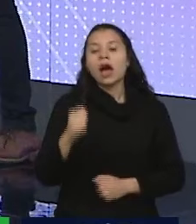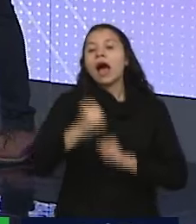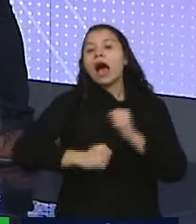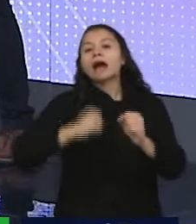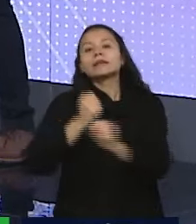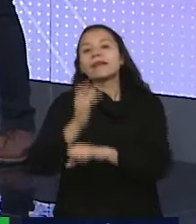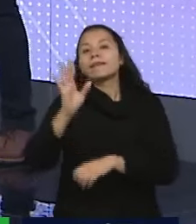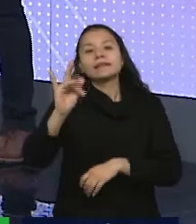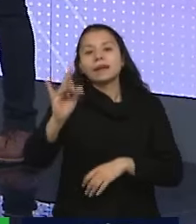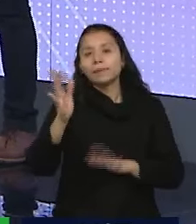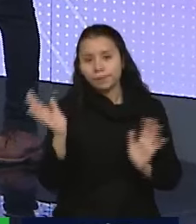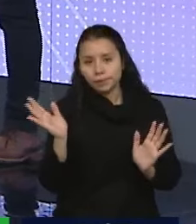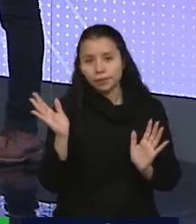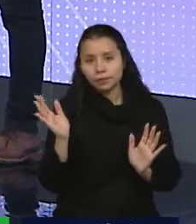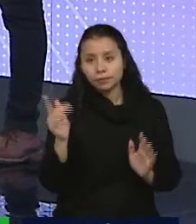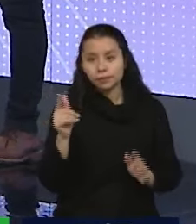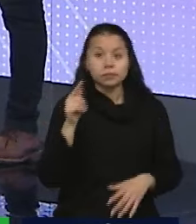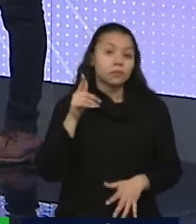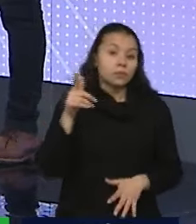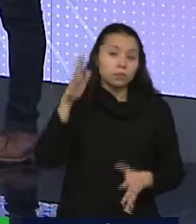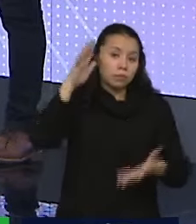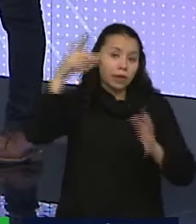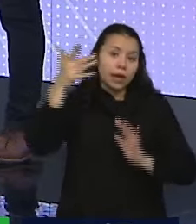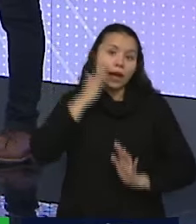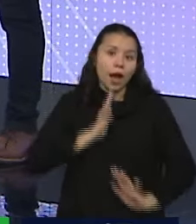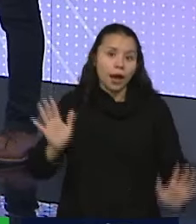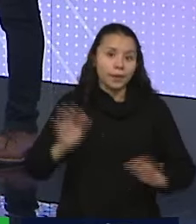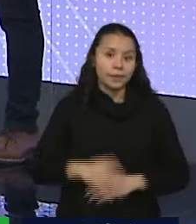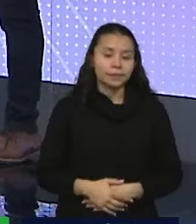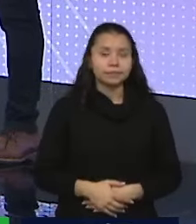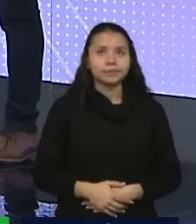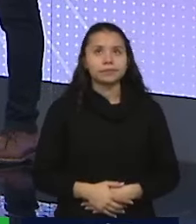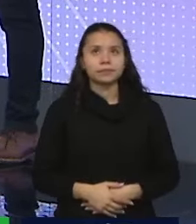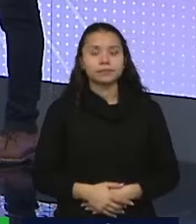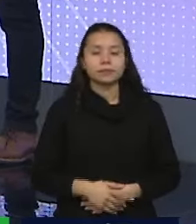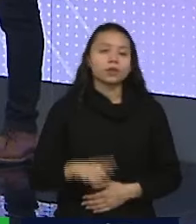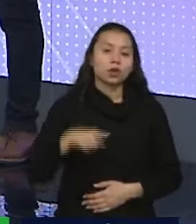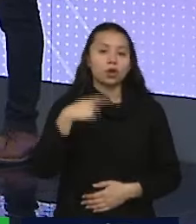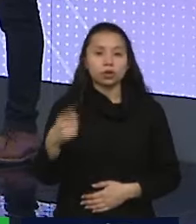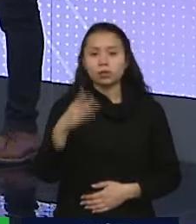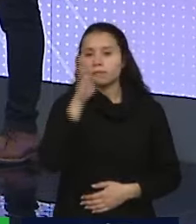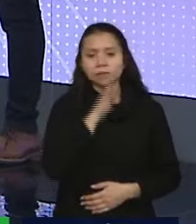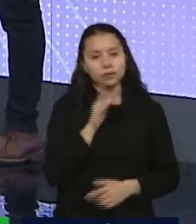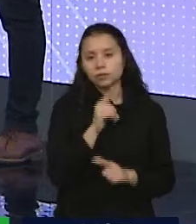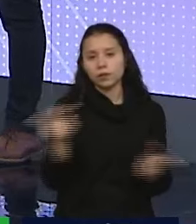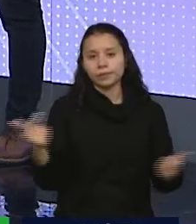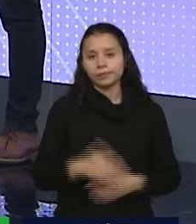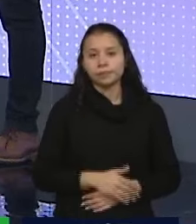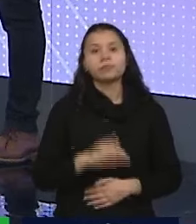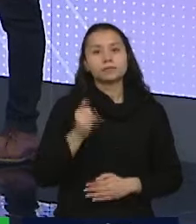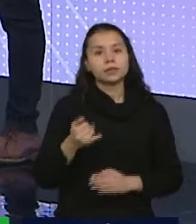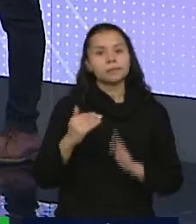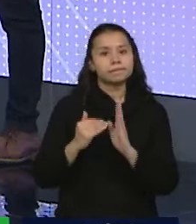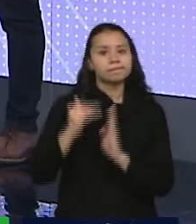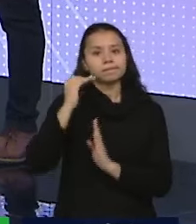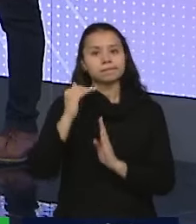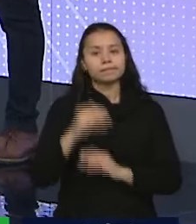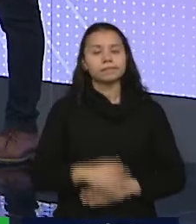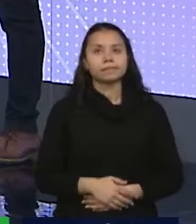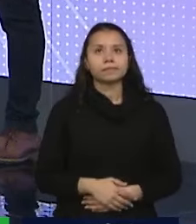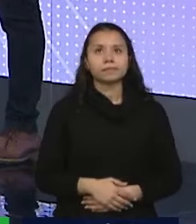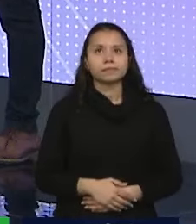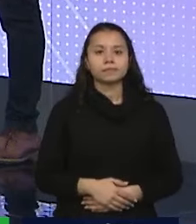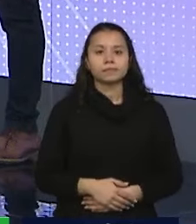doy hasta fin de año. ¿Qué vas a hacer con todo esto? Y después, fin de la paciencia, también subió importante 9 puntos en